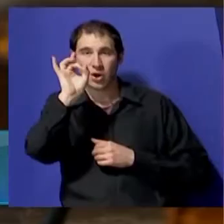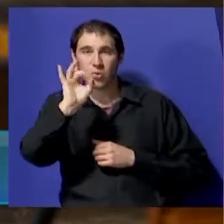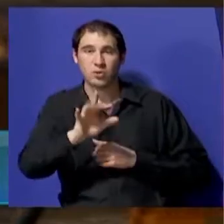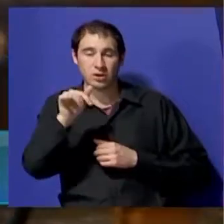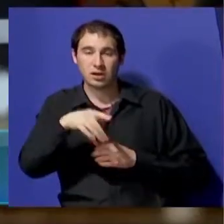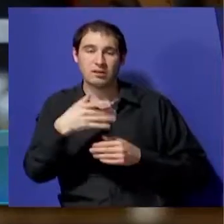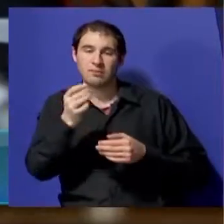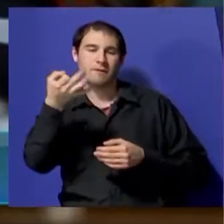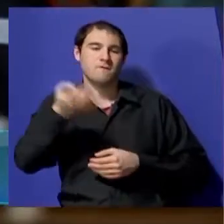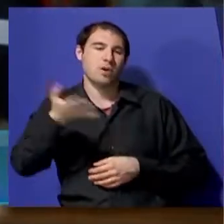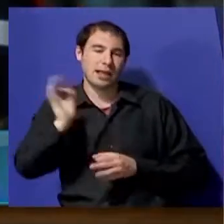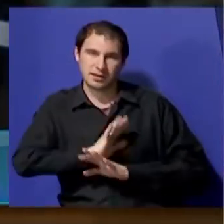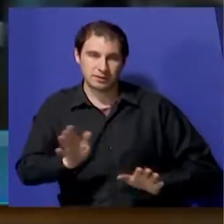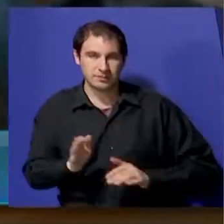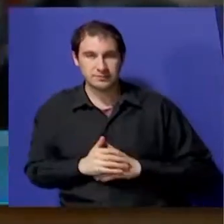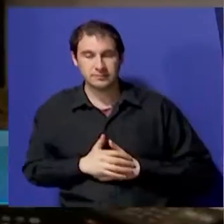hacer un formalismo,